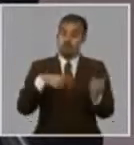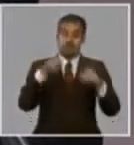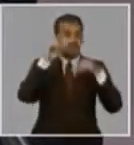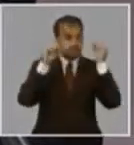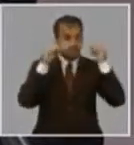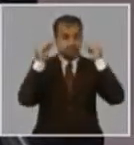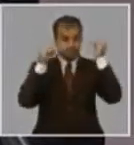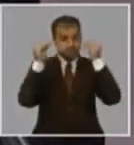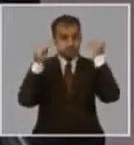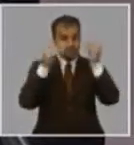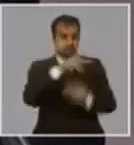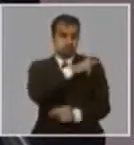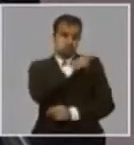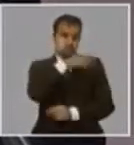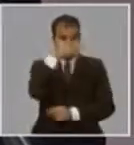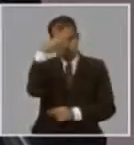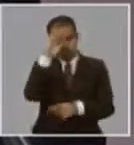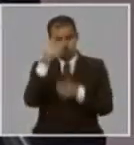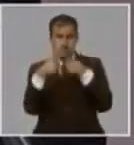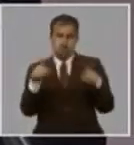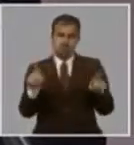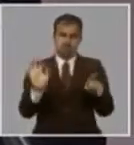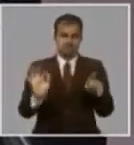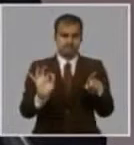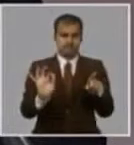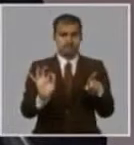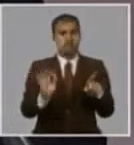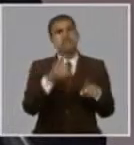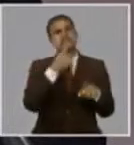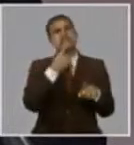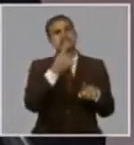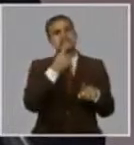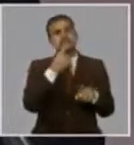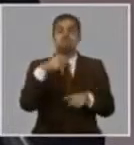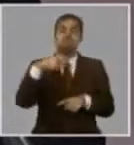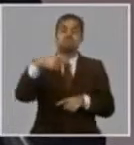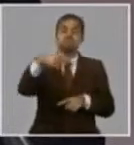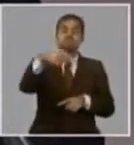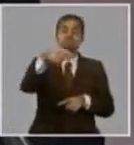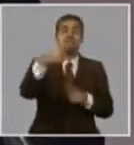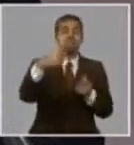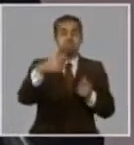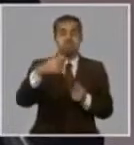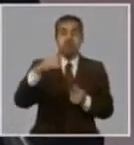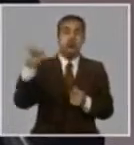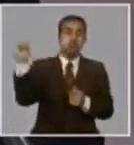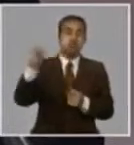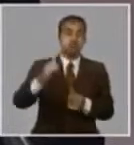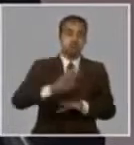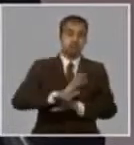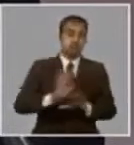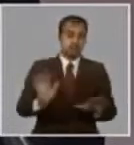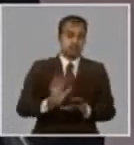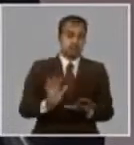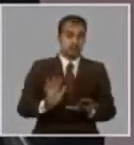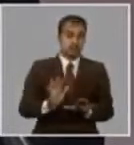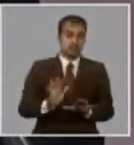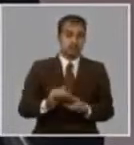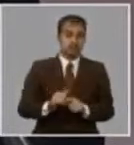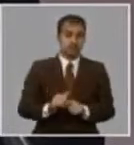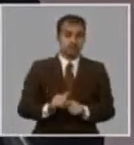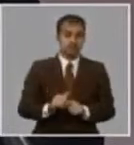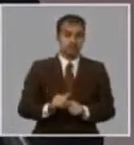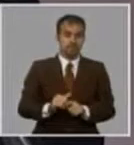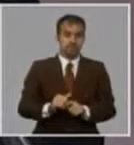de la dirección del país, decirle a la población que en los próximos días deben arribar, si el próximo mes deben arribar, se les dedicó un